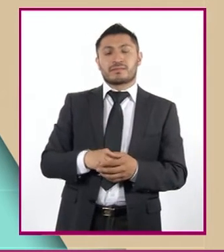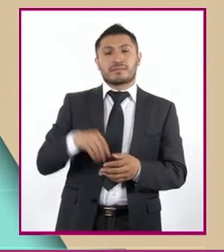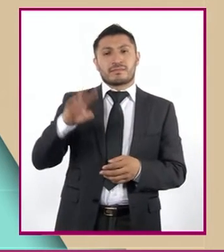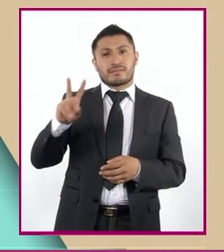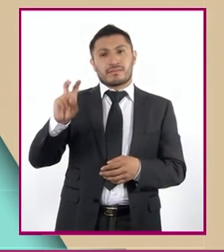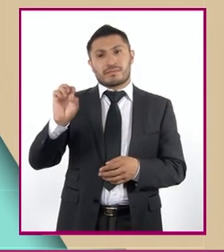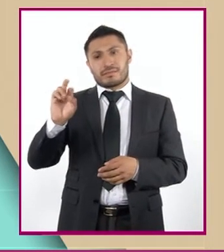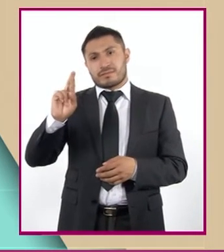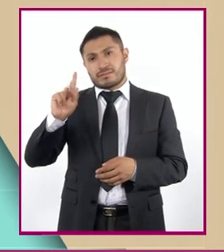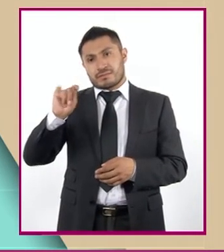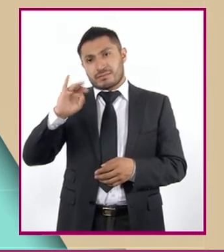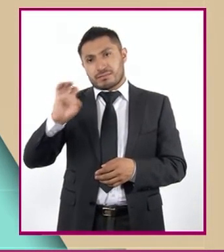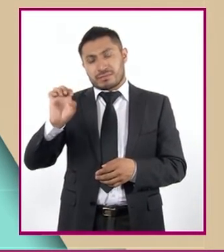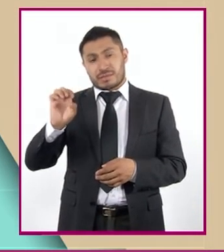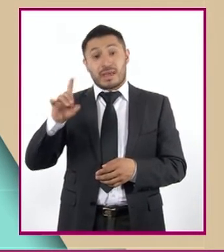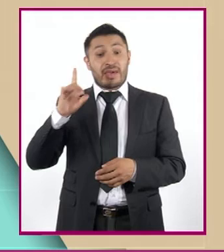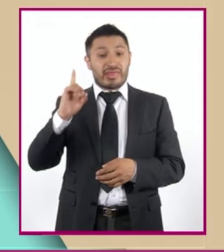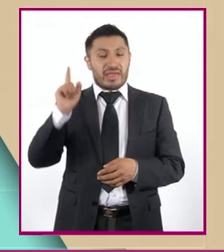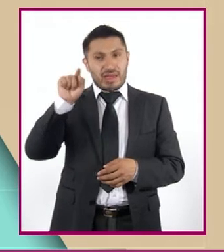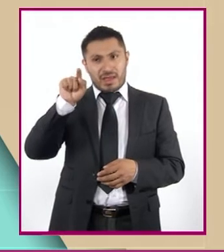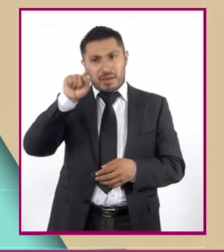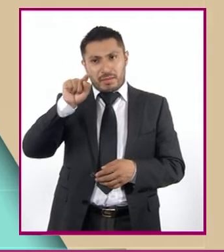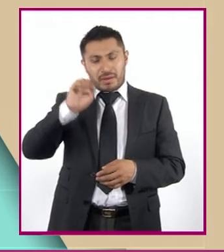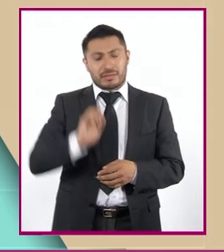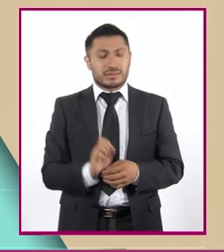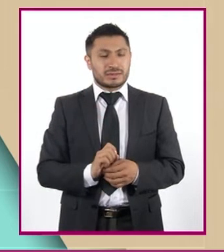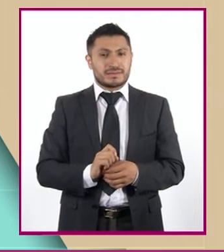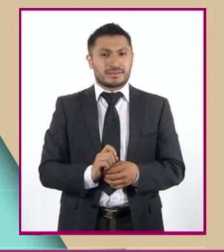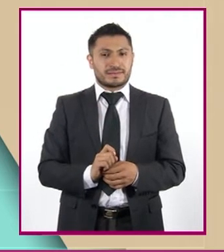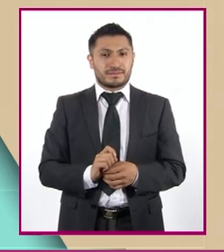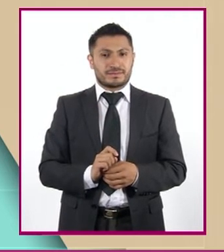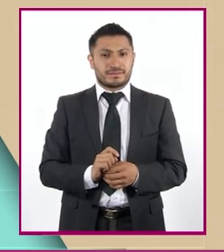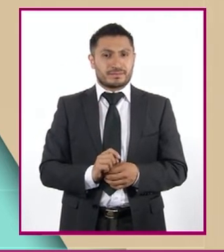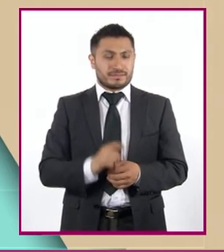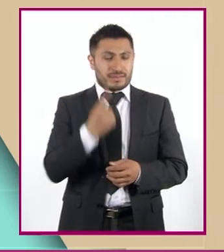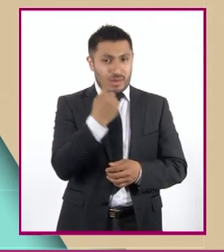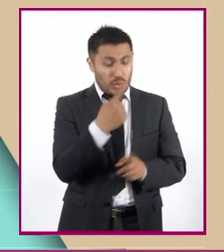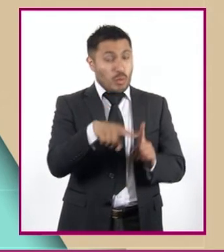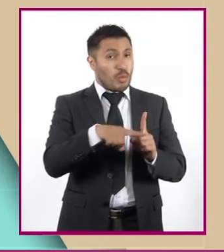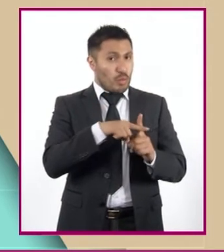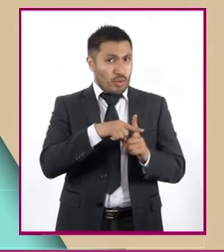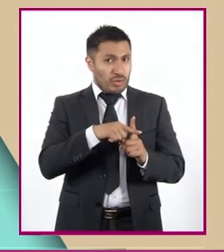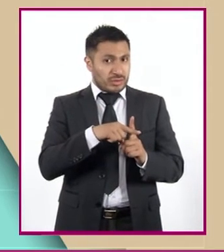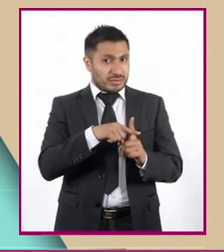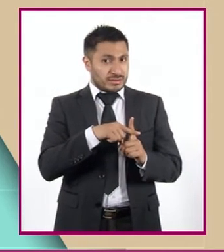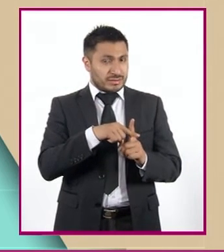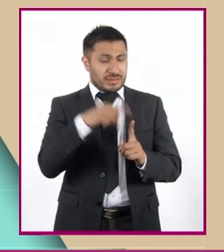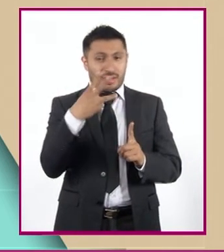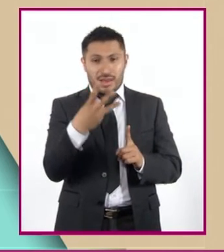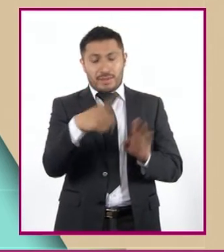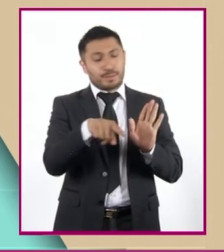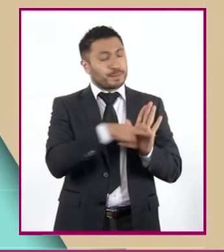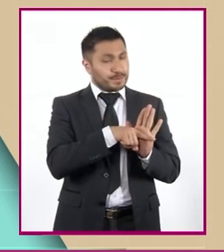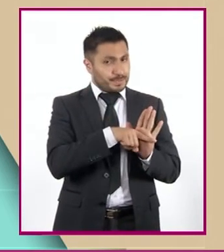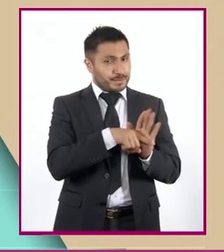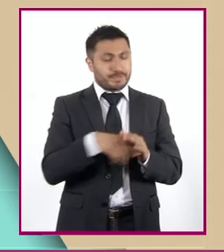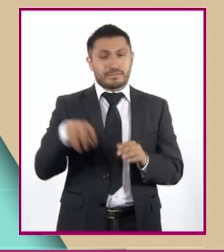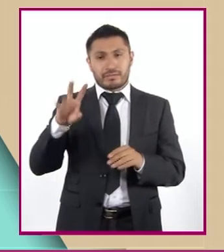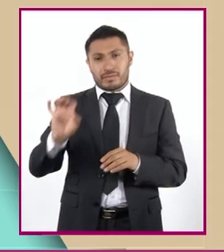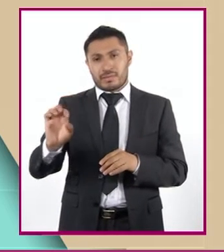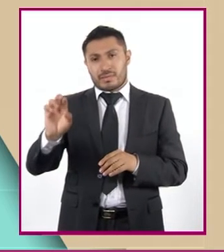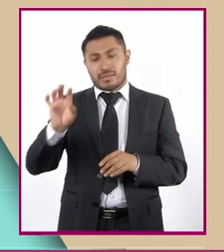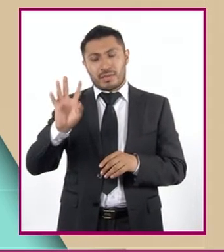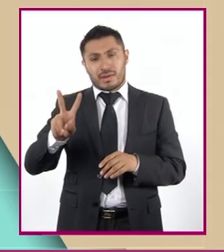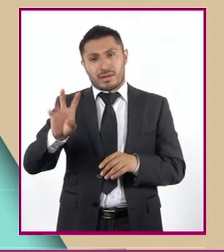Para el vértice D', las coordenadas son 1 positivo y 3 negativo.